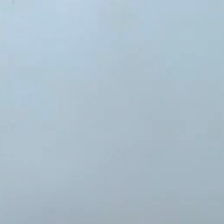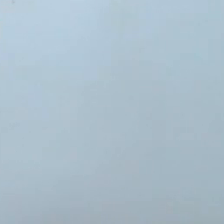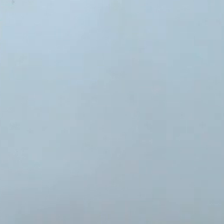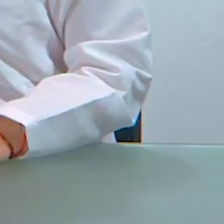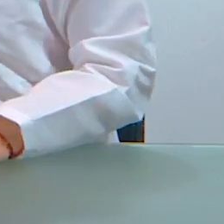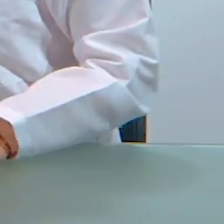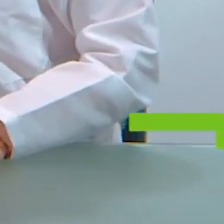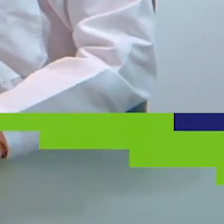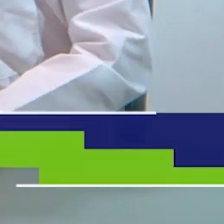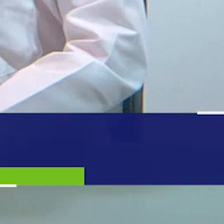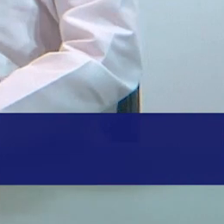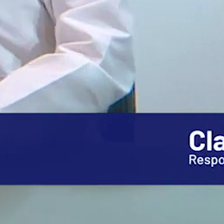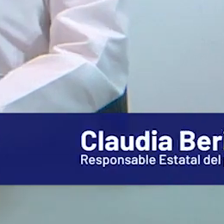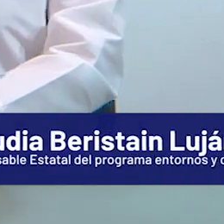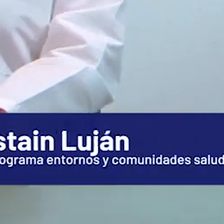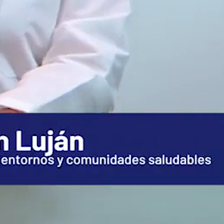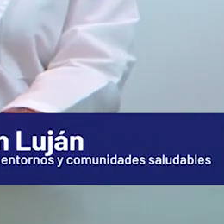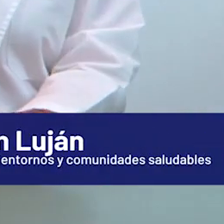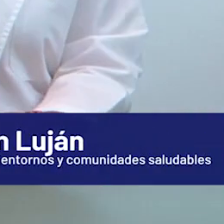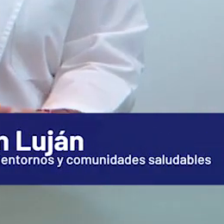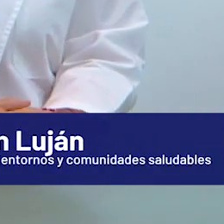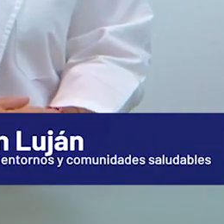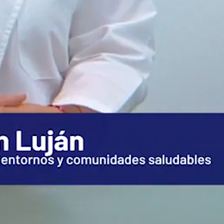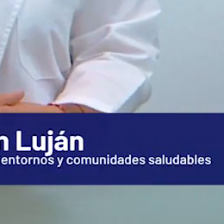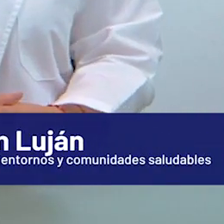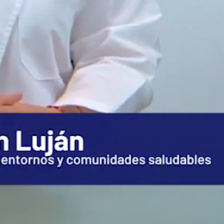es el reporte del día de hoy, doctor. Muchas gracias, doctora.